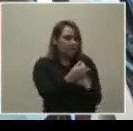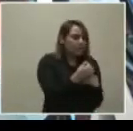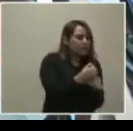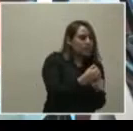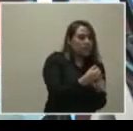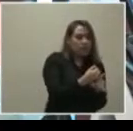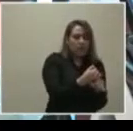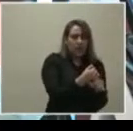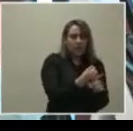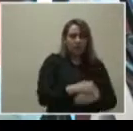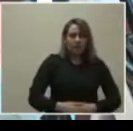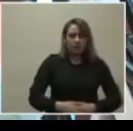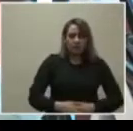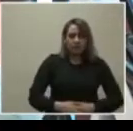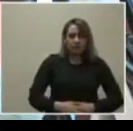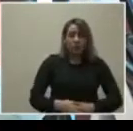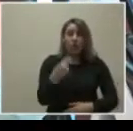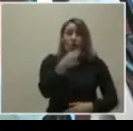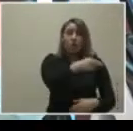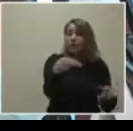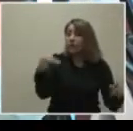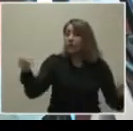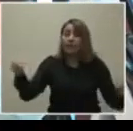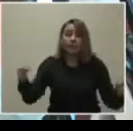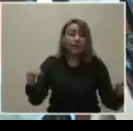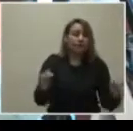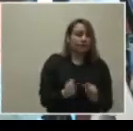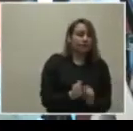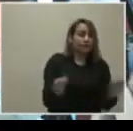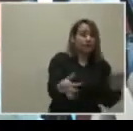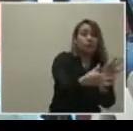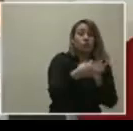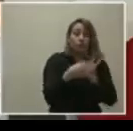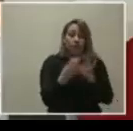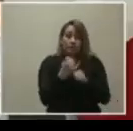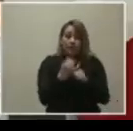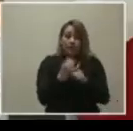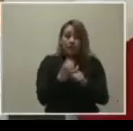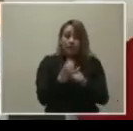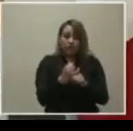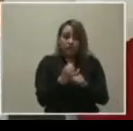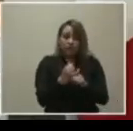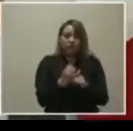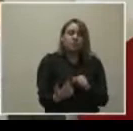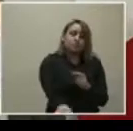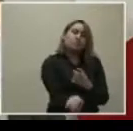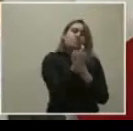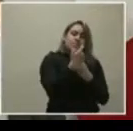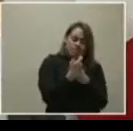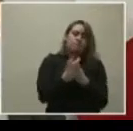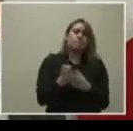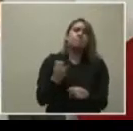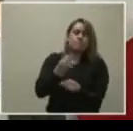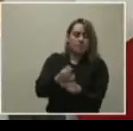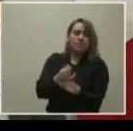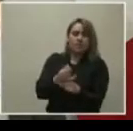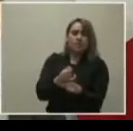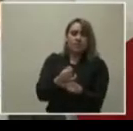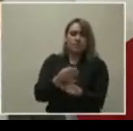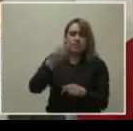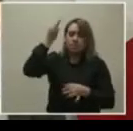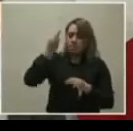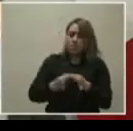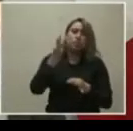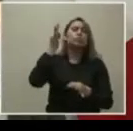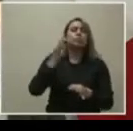a nadie que se le mencione, se le vincule con esta investigación, se omitirá que sea requerido de manera oportuna y de manera